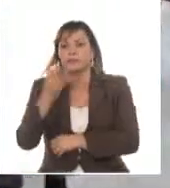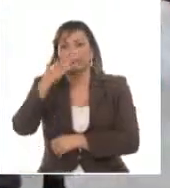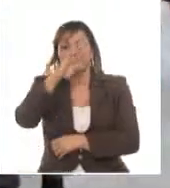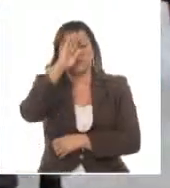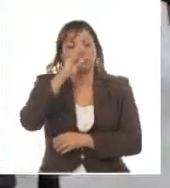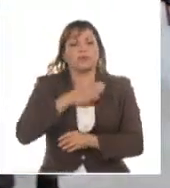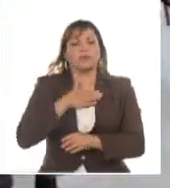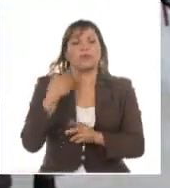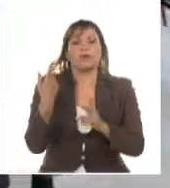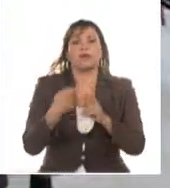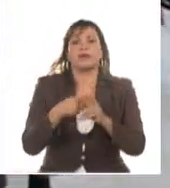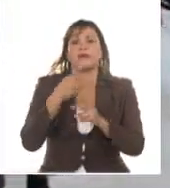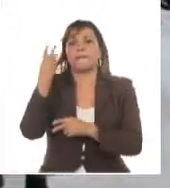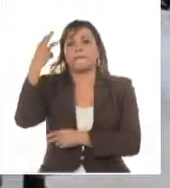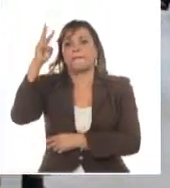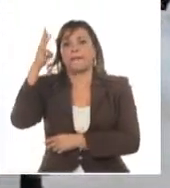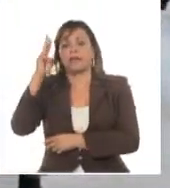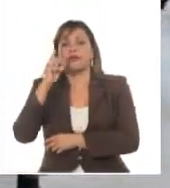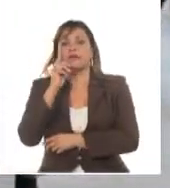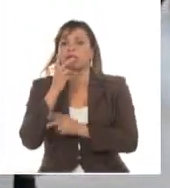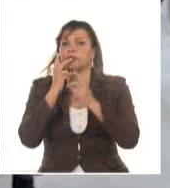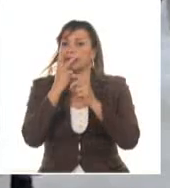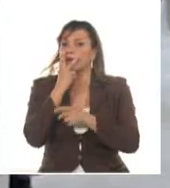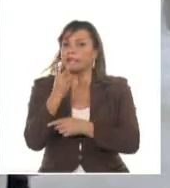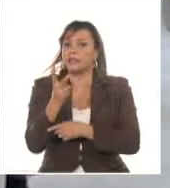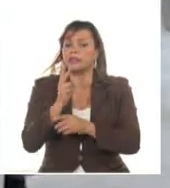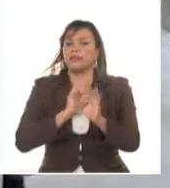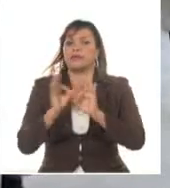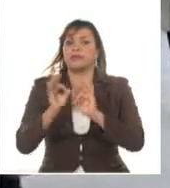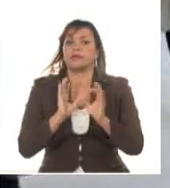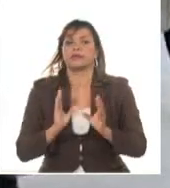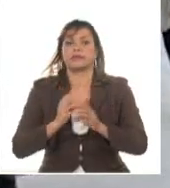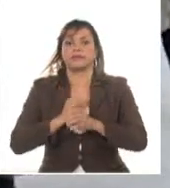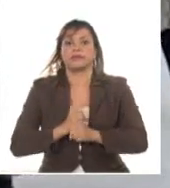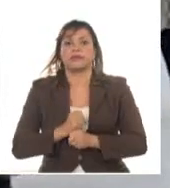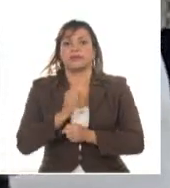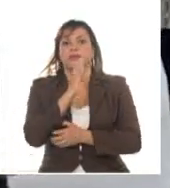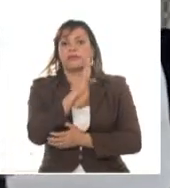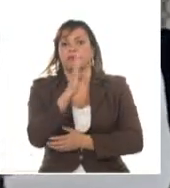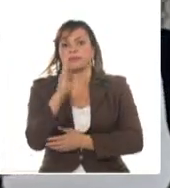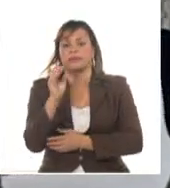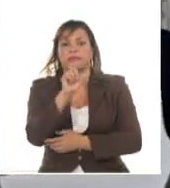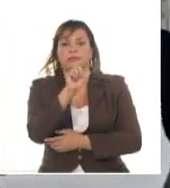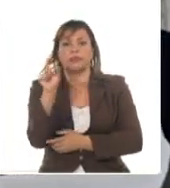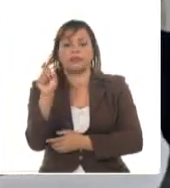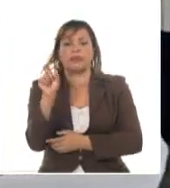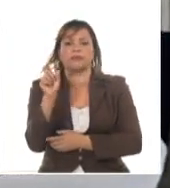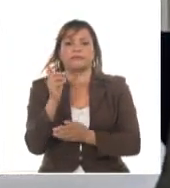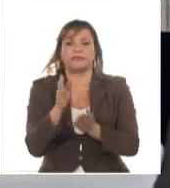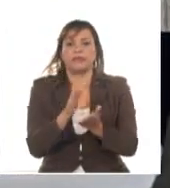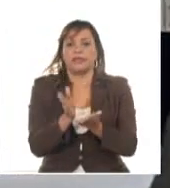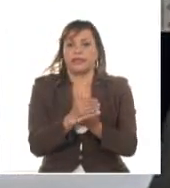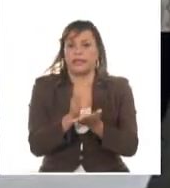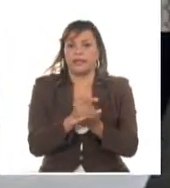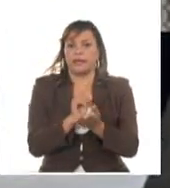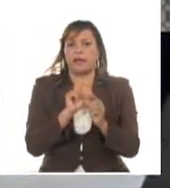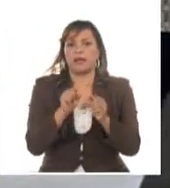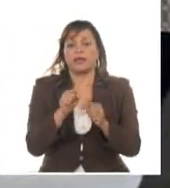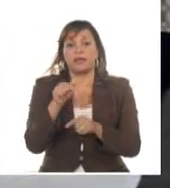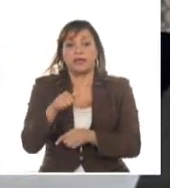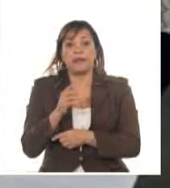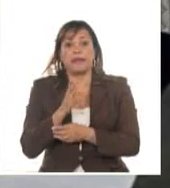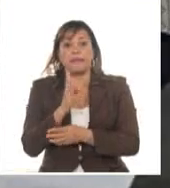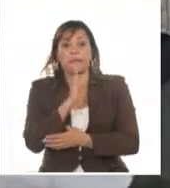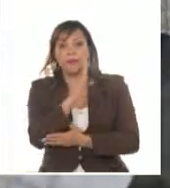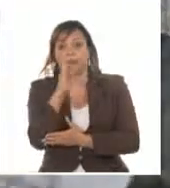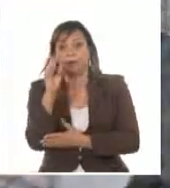laboran en instituciones encargadas de la conservación del patrimonio bibliográfico. También la Biblioteca Nacional acogerá este miércoles